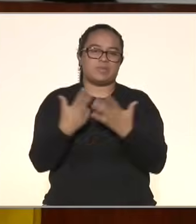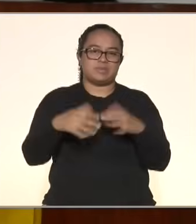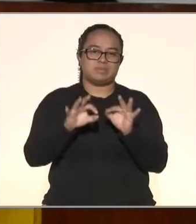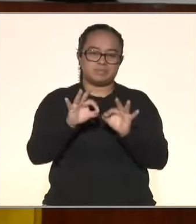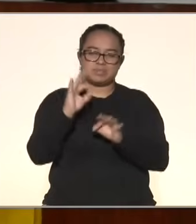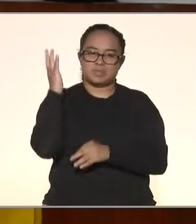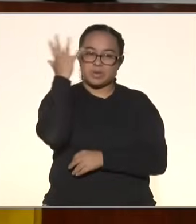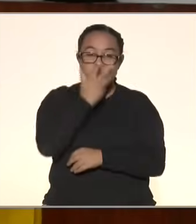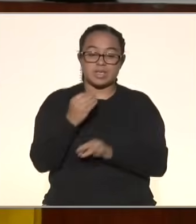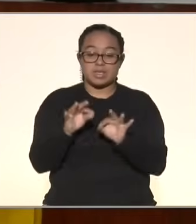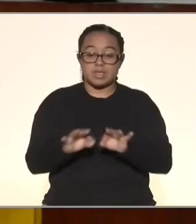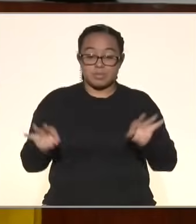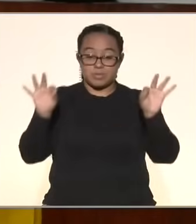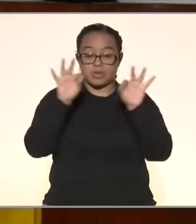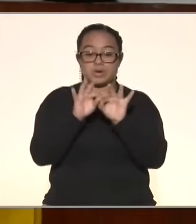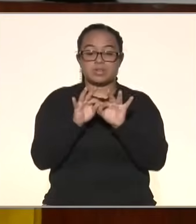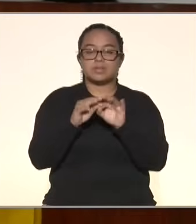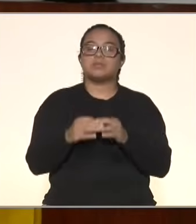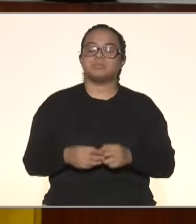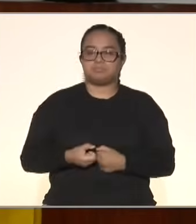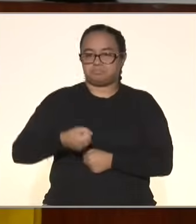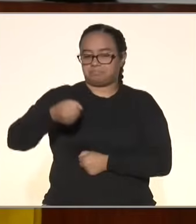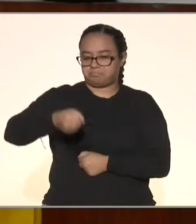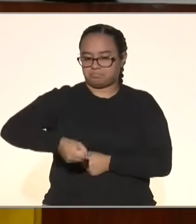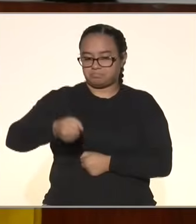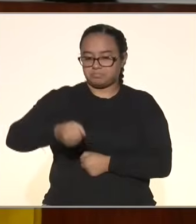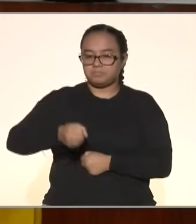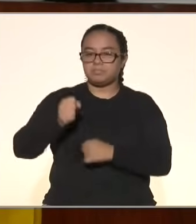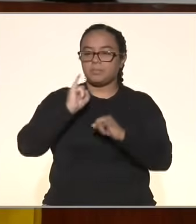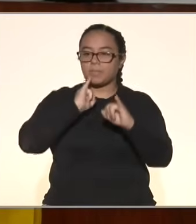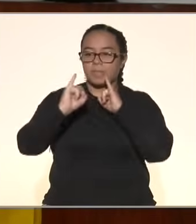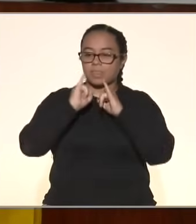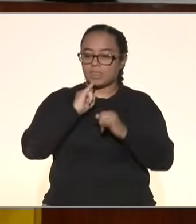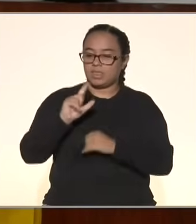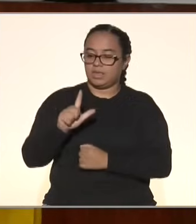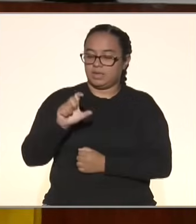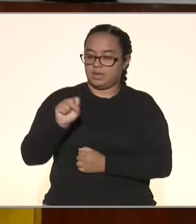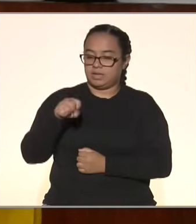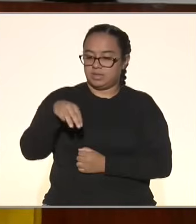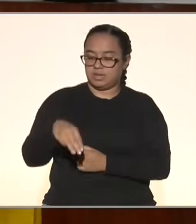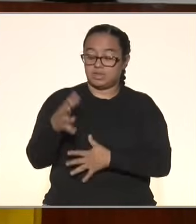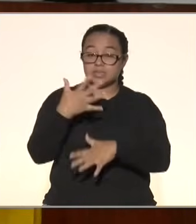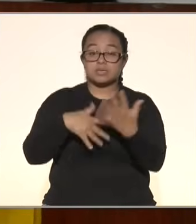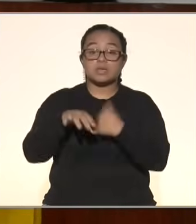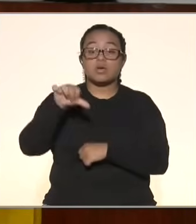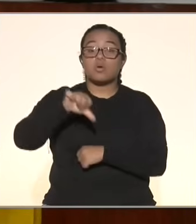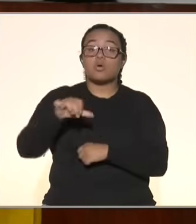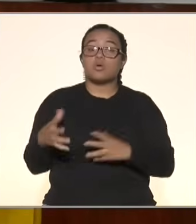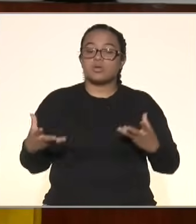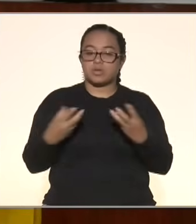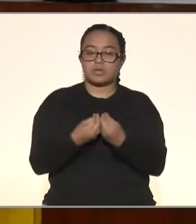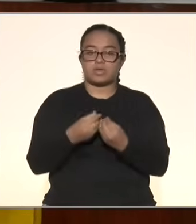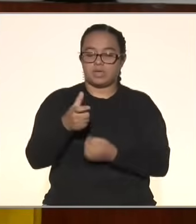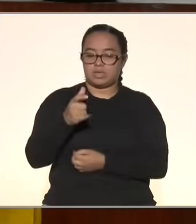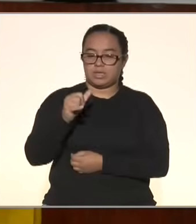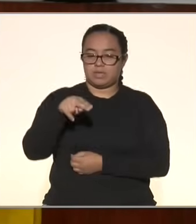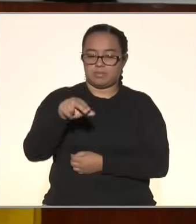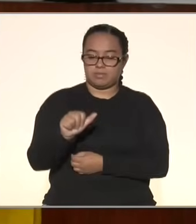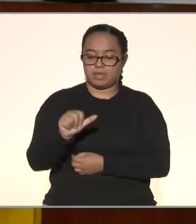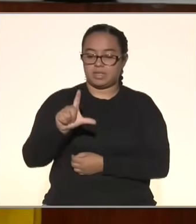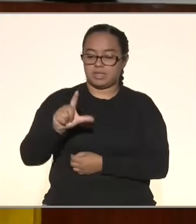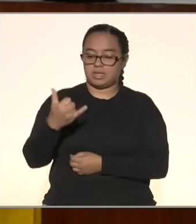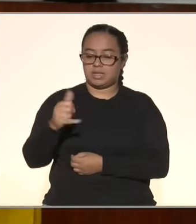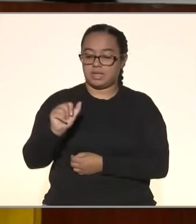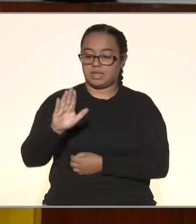muy importante. Y quiero saludar, por supuesto, a los intérpretes de lengua de señas mexicana. El día de hoy está con nosotros Jimena Raya